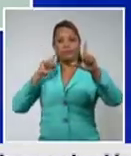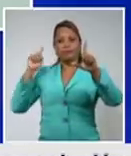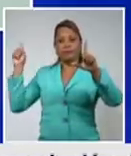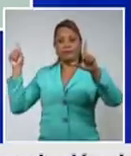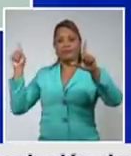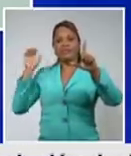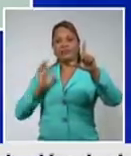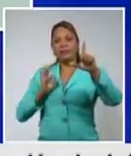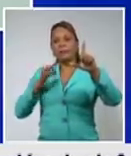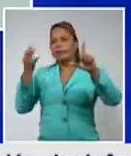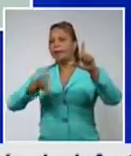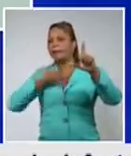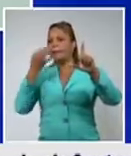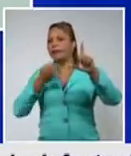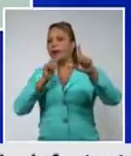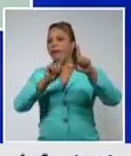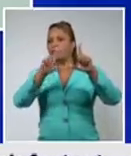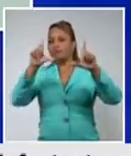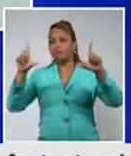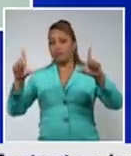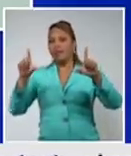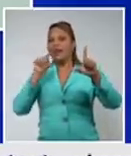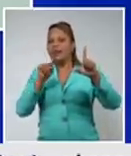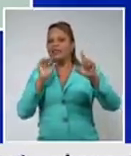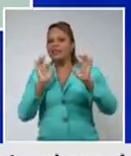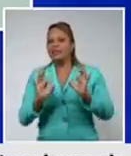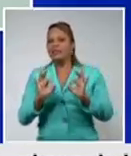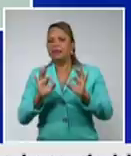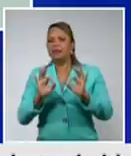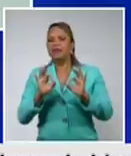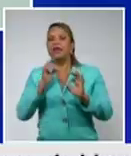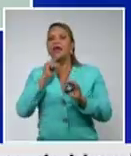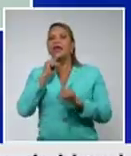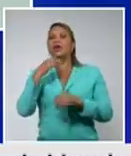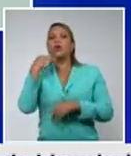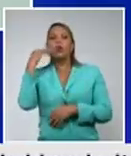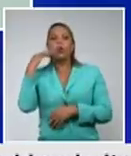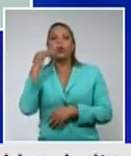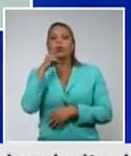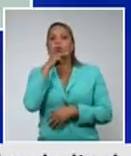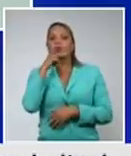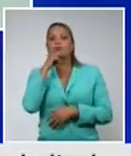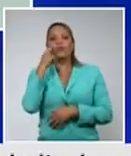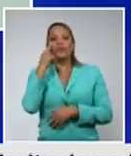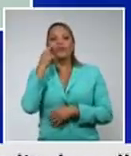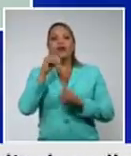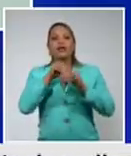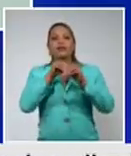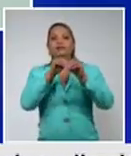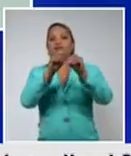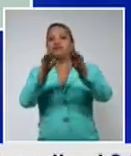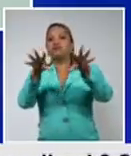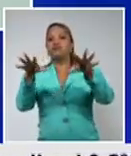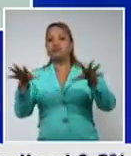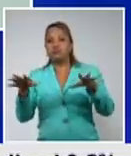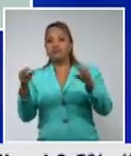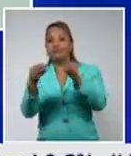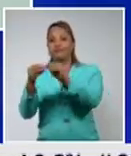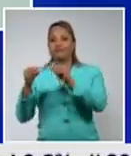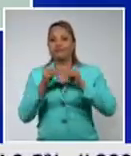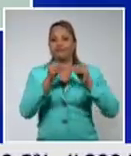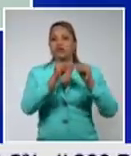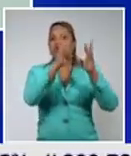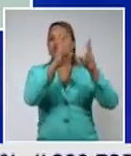presentamos, es lo que caracteriza el color rojo, que es la transmisión autóctona de la enfermedad, el número de